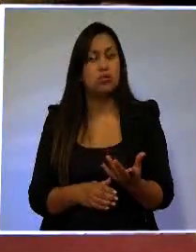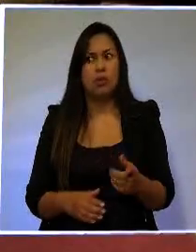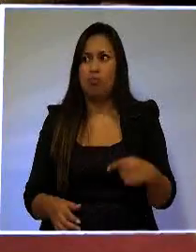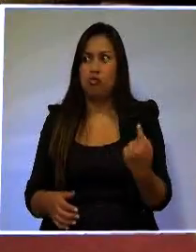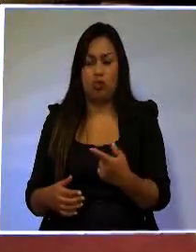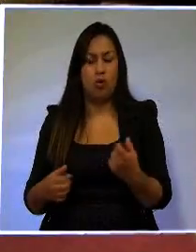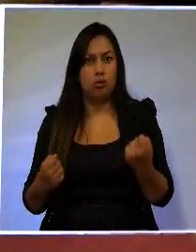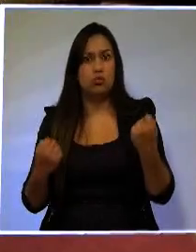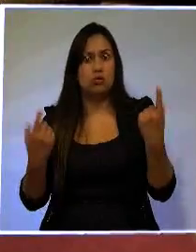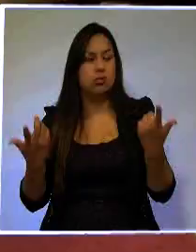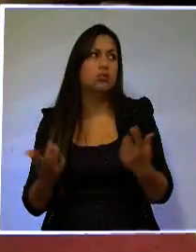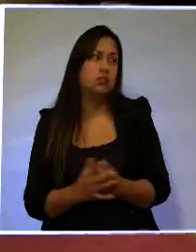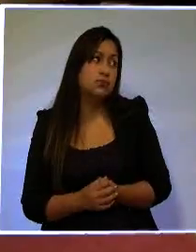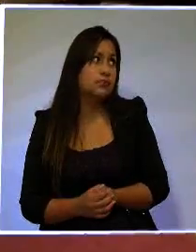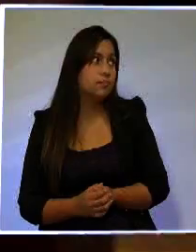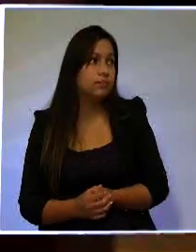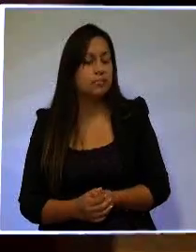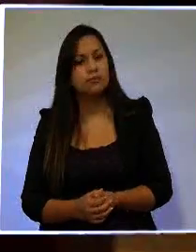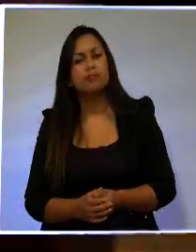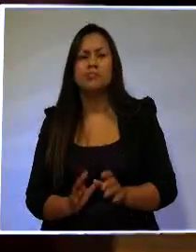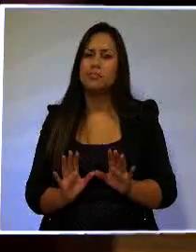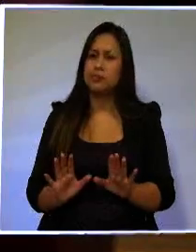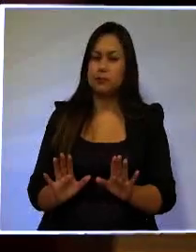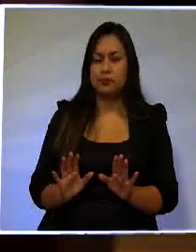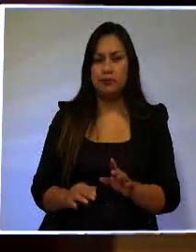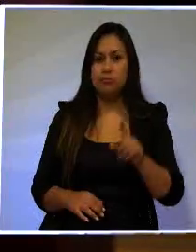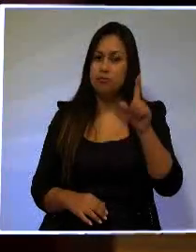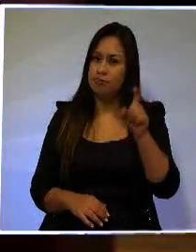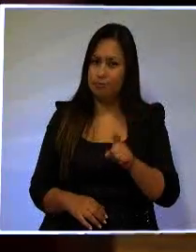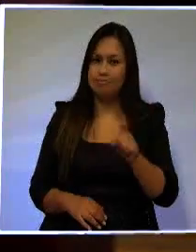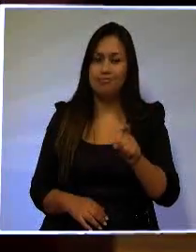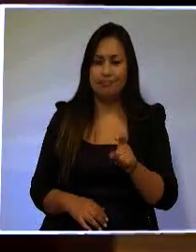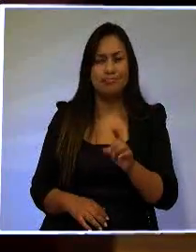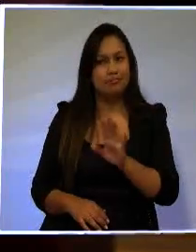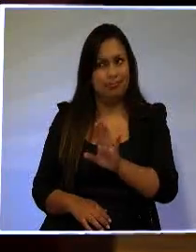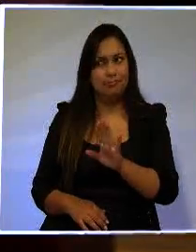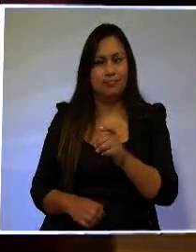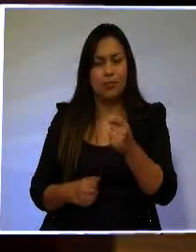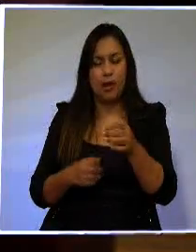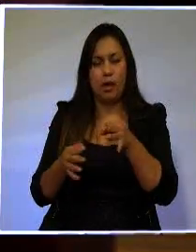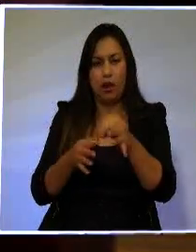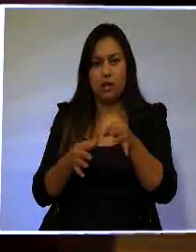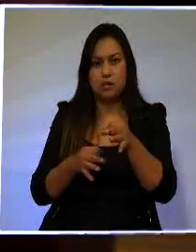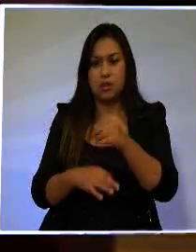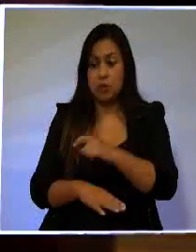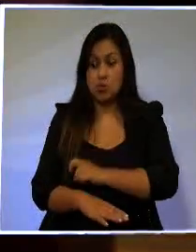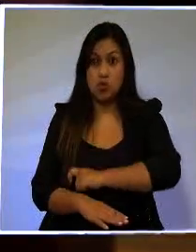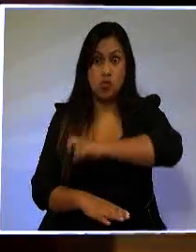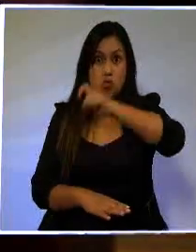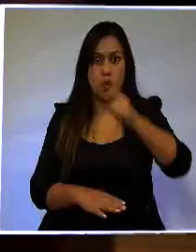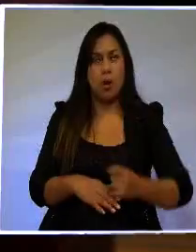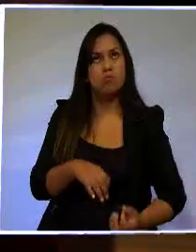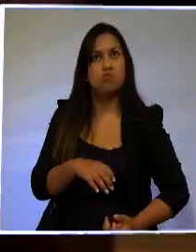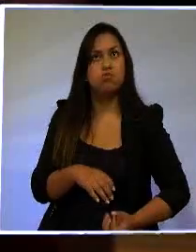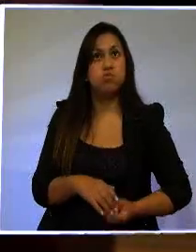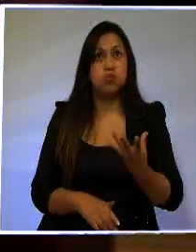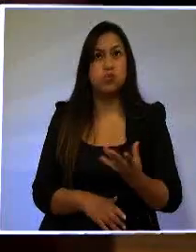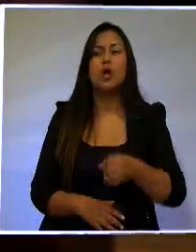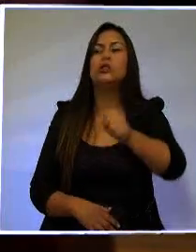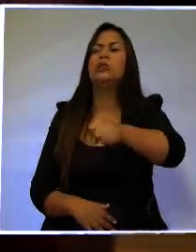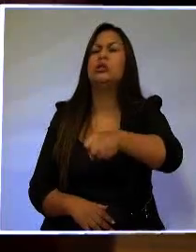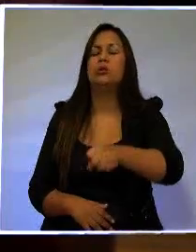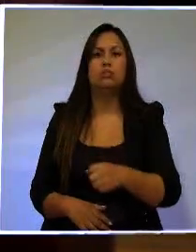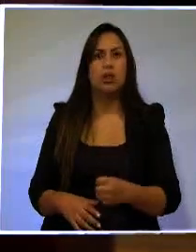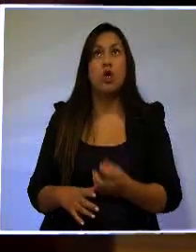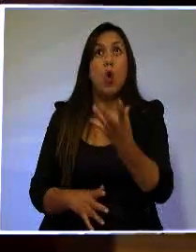preguntamos bueno eh normalmente los fenómenos naturales es muy difícil e llevarlos a una predicción no eh predicción En